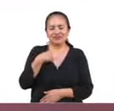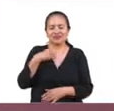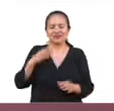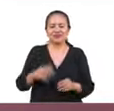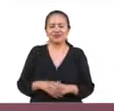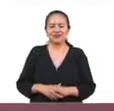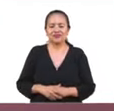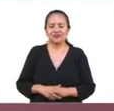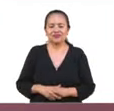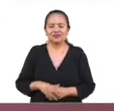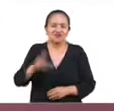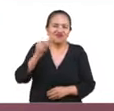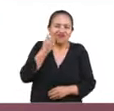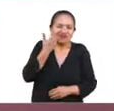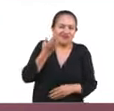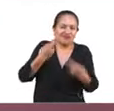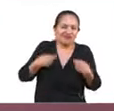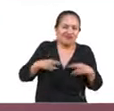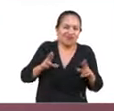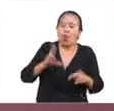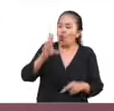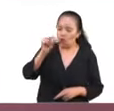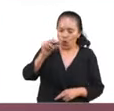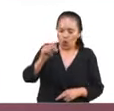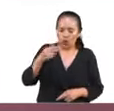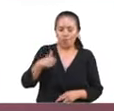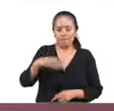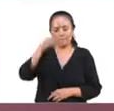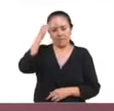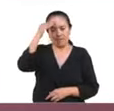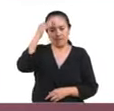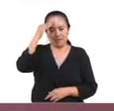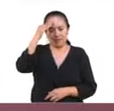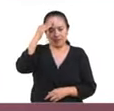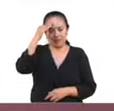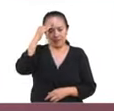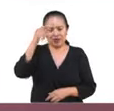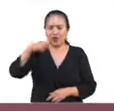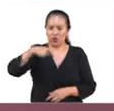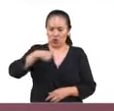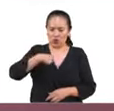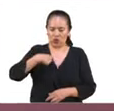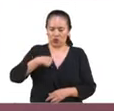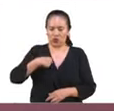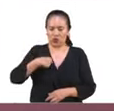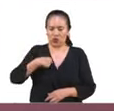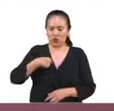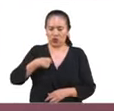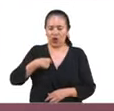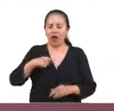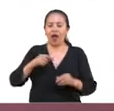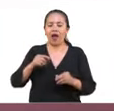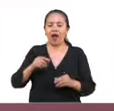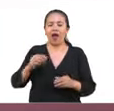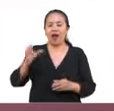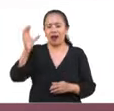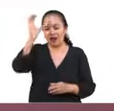cuestión de no quererlo representar, sino que es y respeto mucho a la